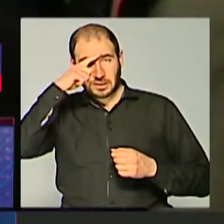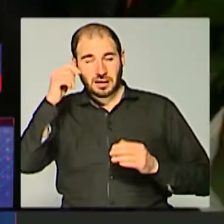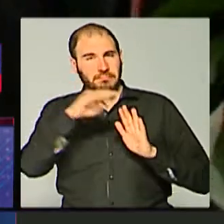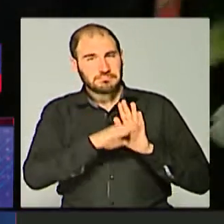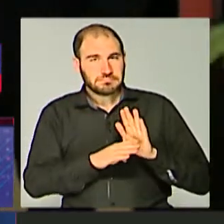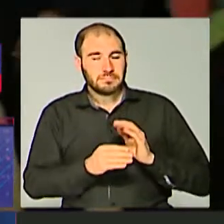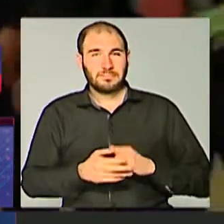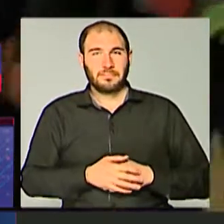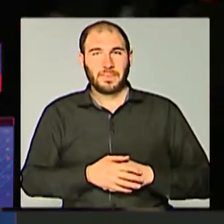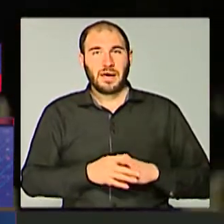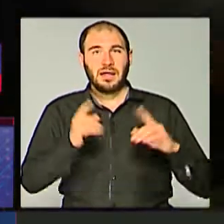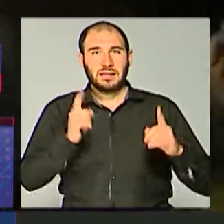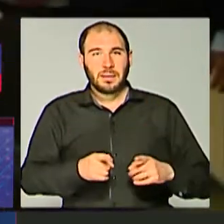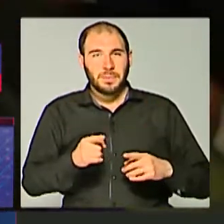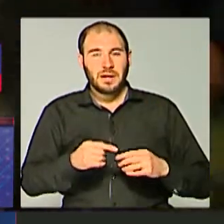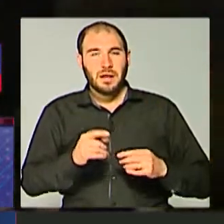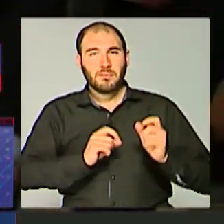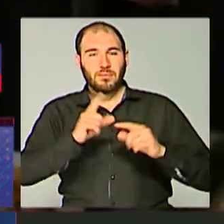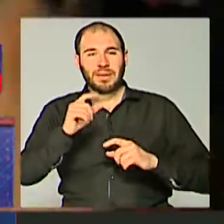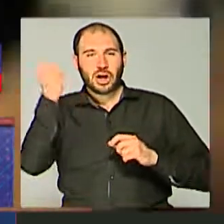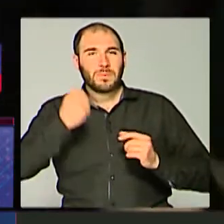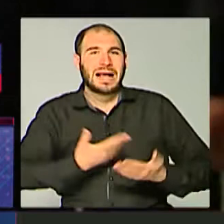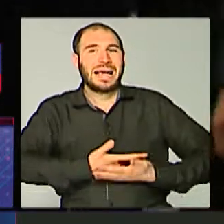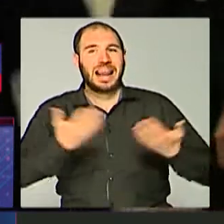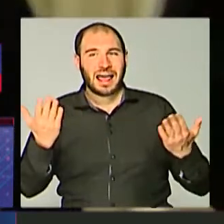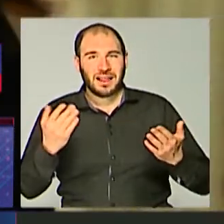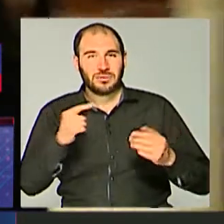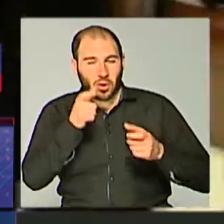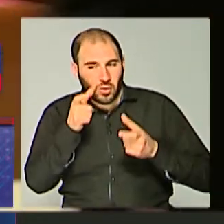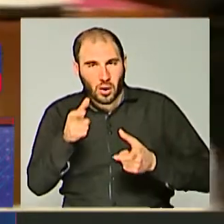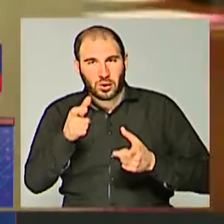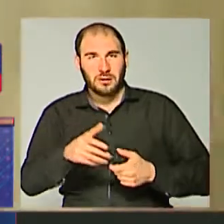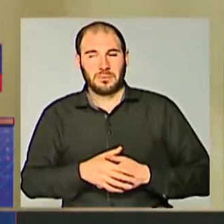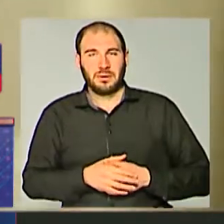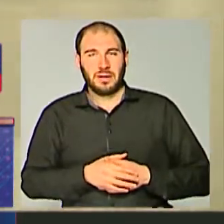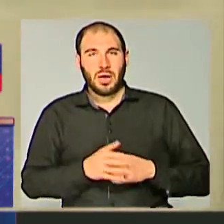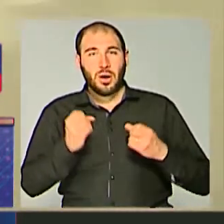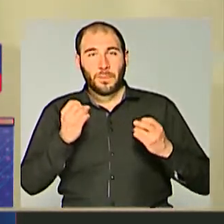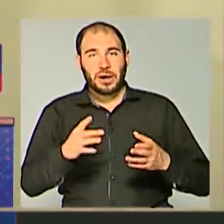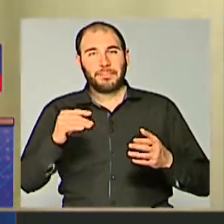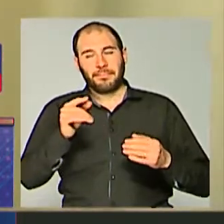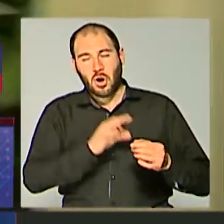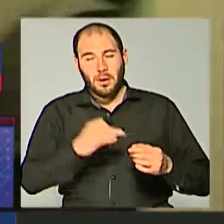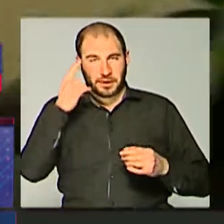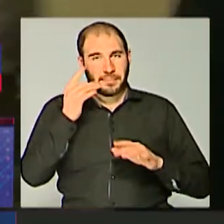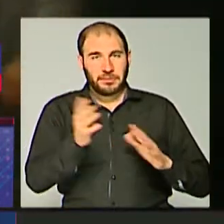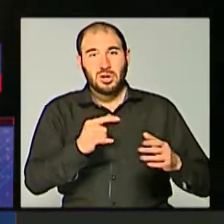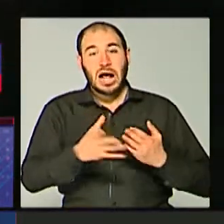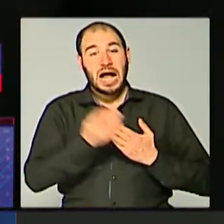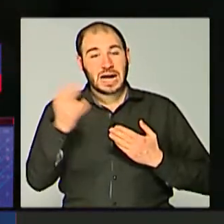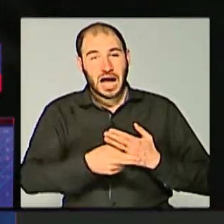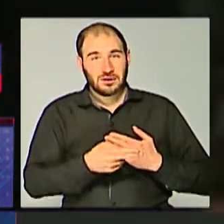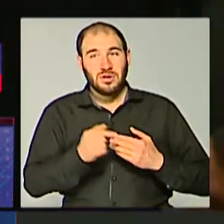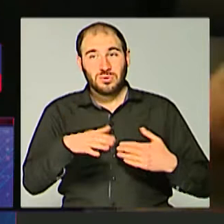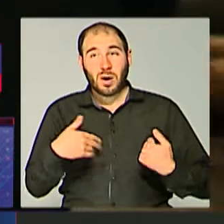y básicamente cuál eran las principales variables macroeconómicas que estaban siguiendo y por qué desde algún punto de vista este ajuste iba a